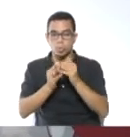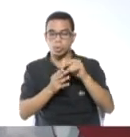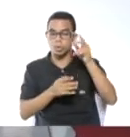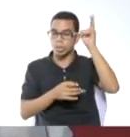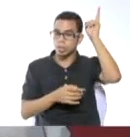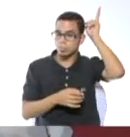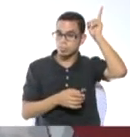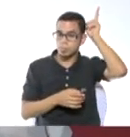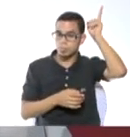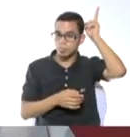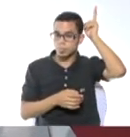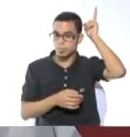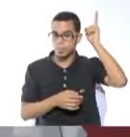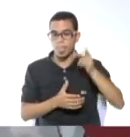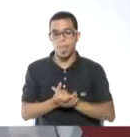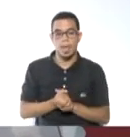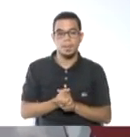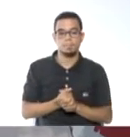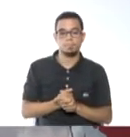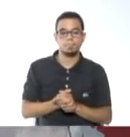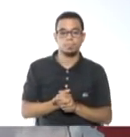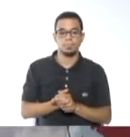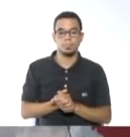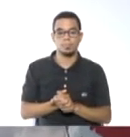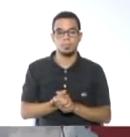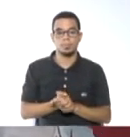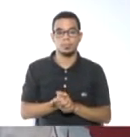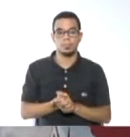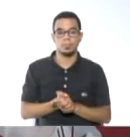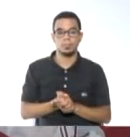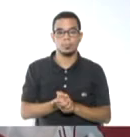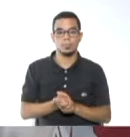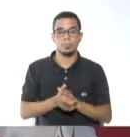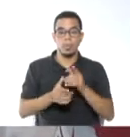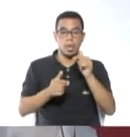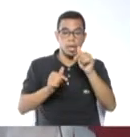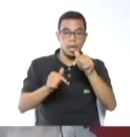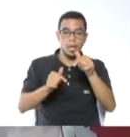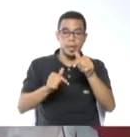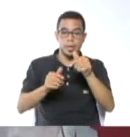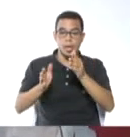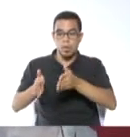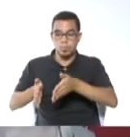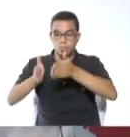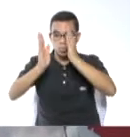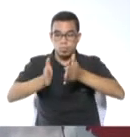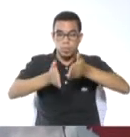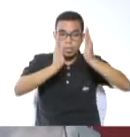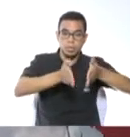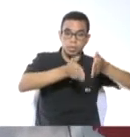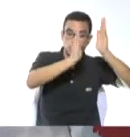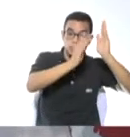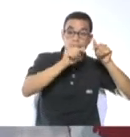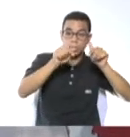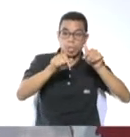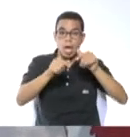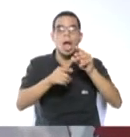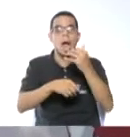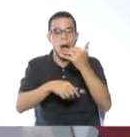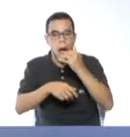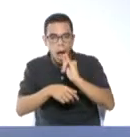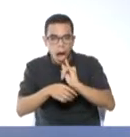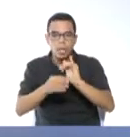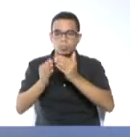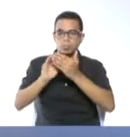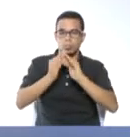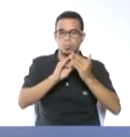hizo referencia a que habían comunidades indígenas en contextos urbanos. Estos contextos urbanos refiere también a la lucha histórica que